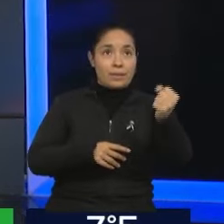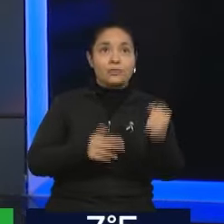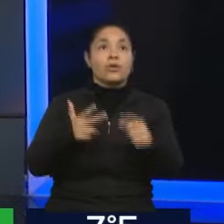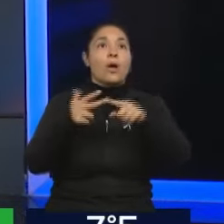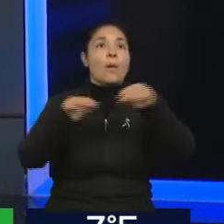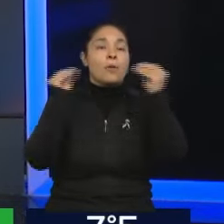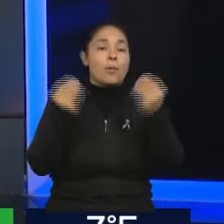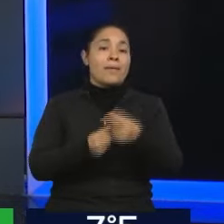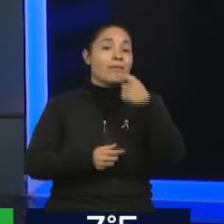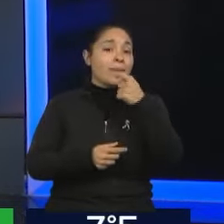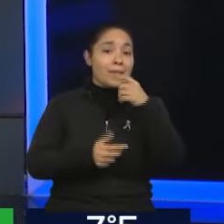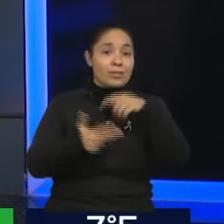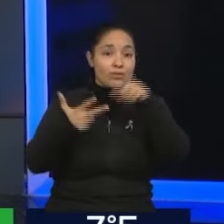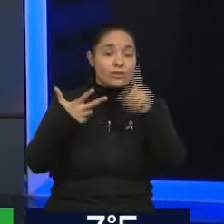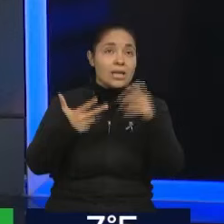es 35.624